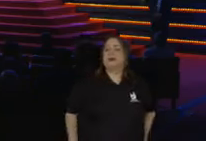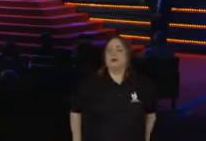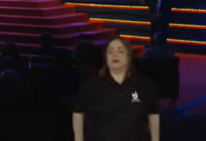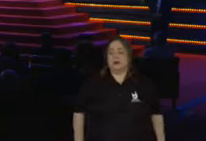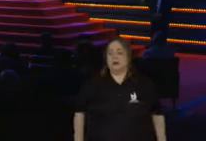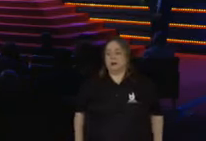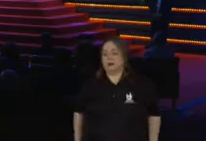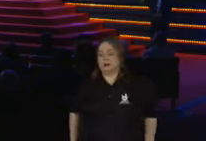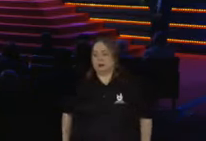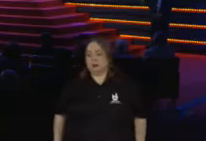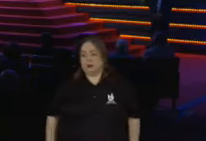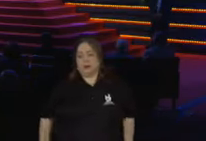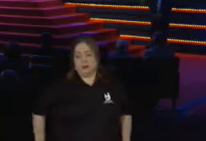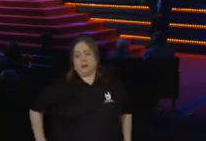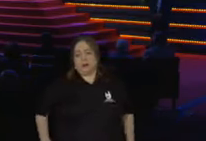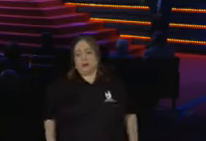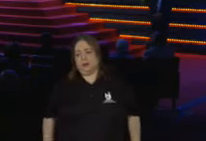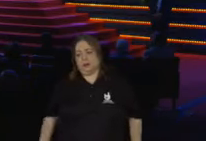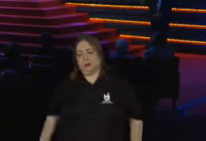Come on.